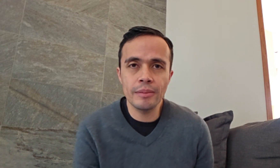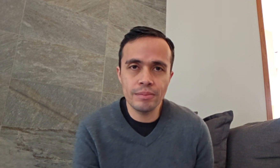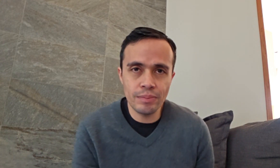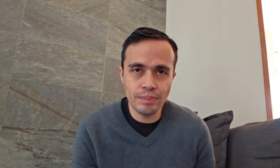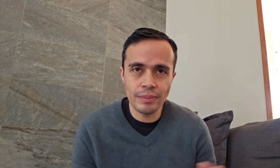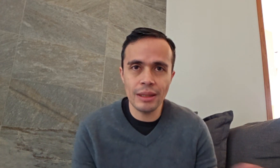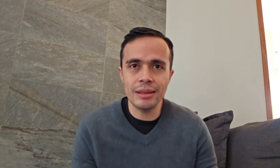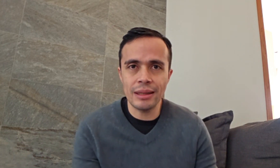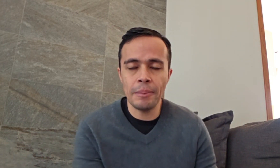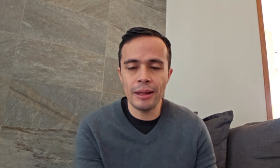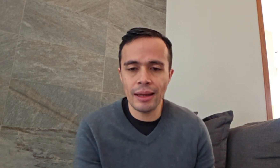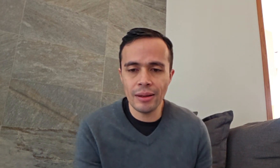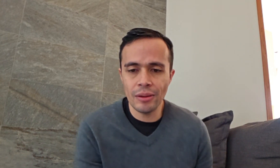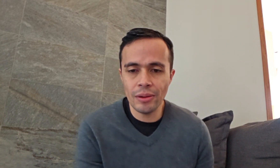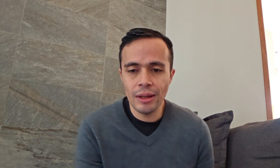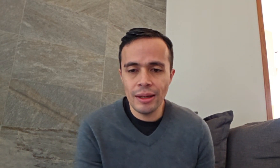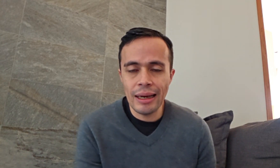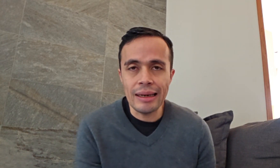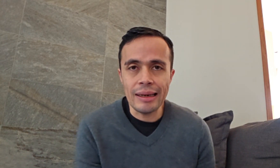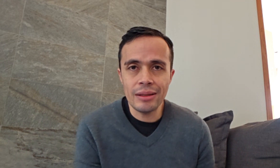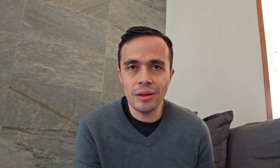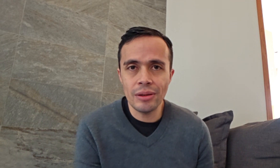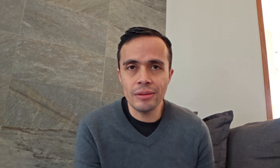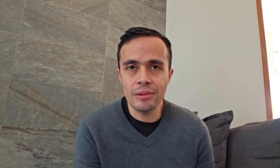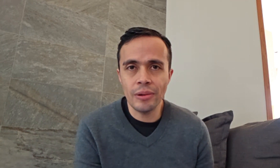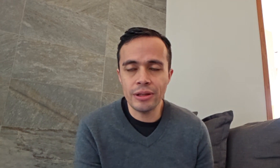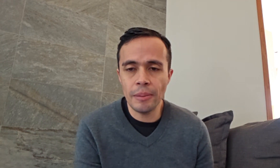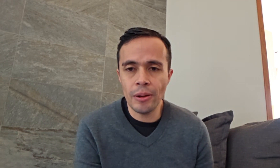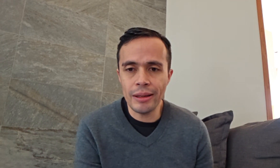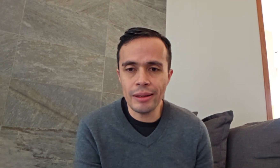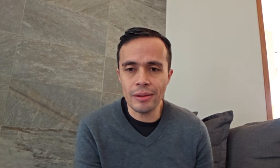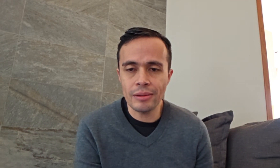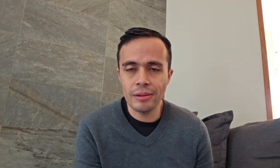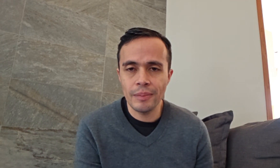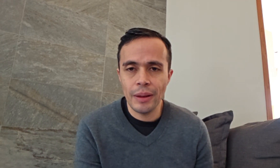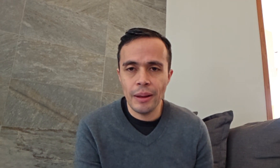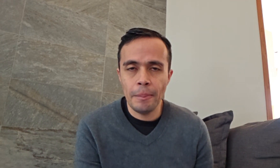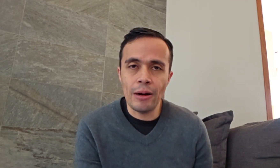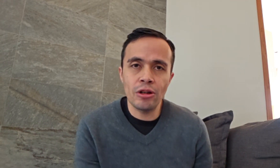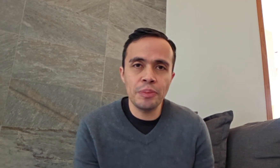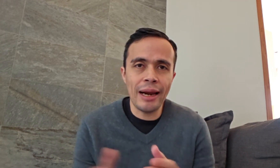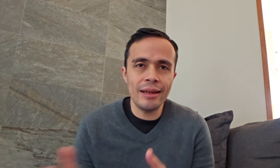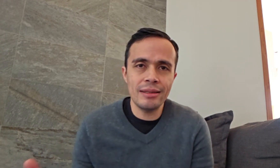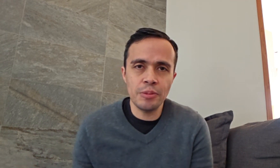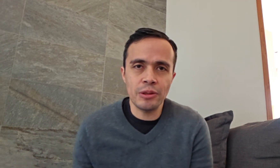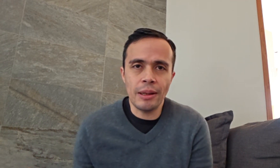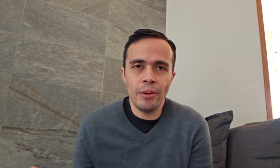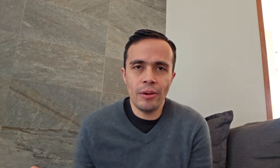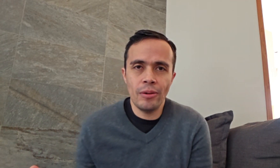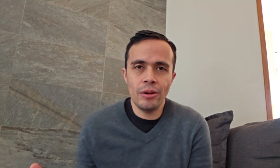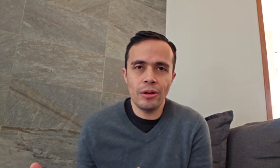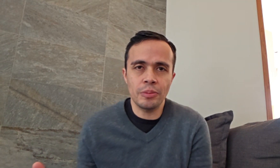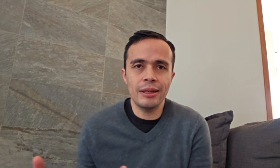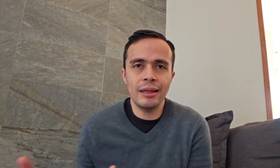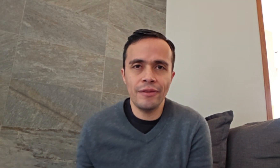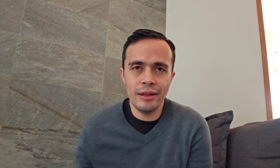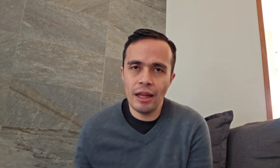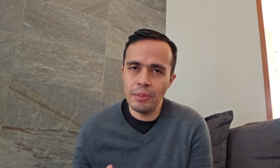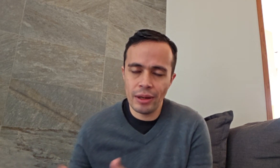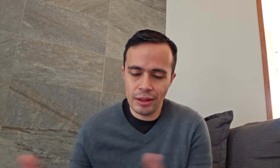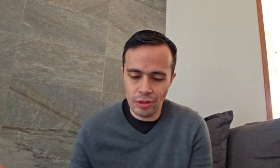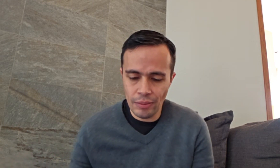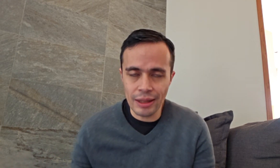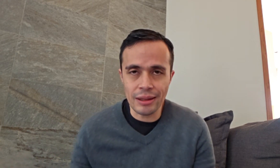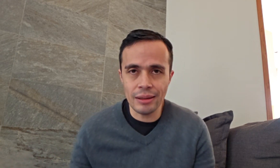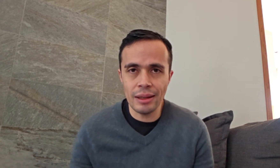aunque se está planteando el inicio de un juicio político. Pero los peronistas, pues tampoco uno los puede